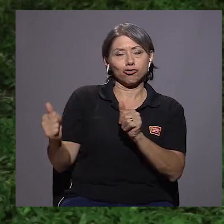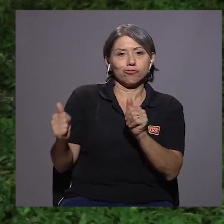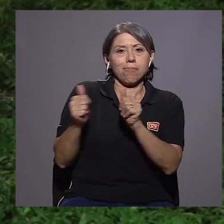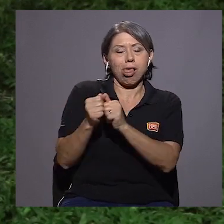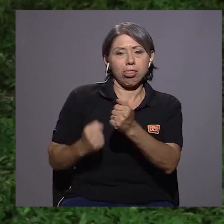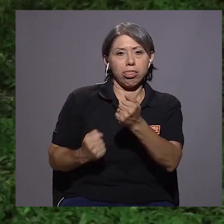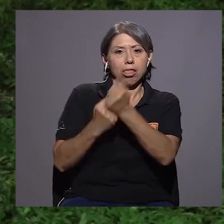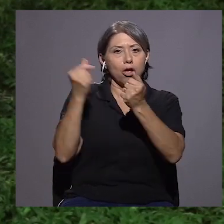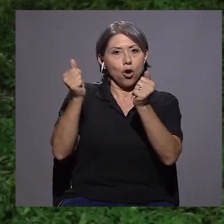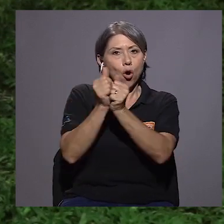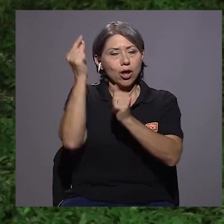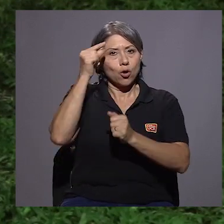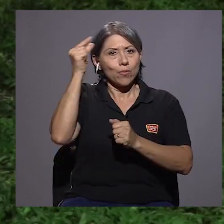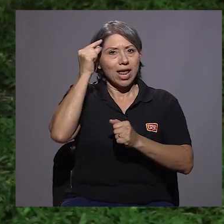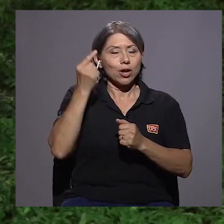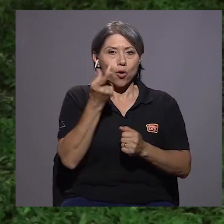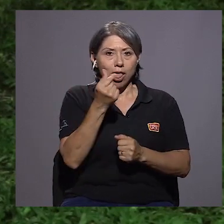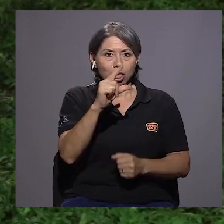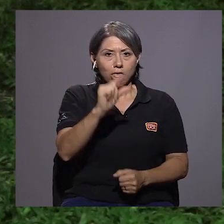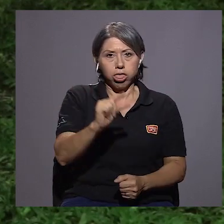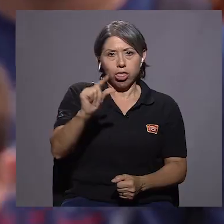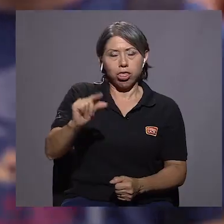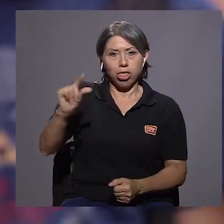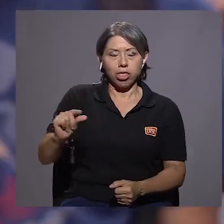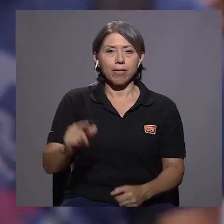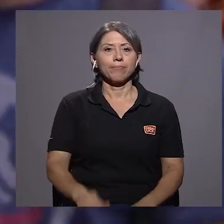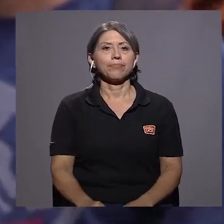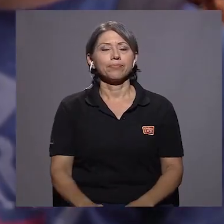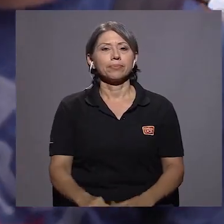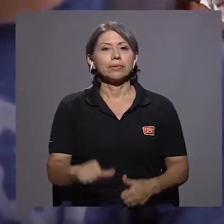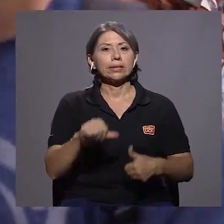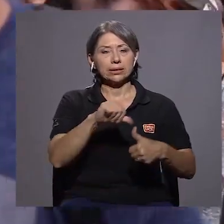con el gobierno en los recortes que ha habido.